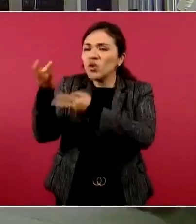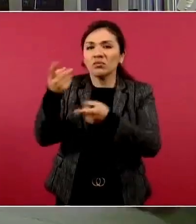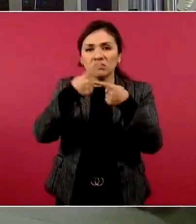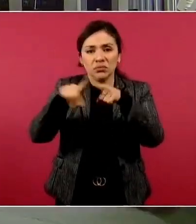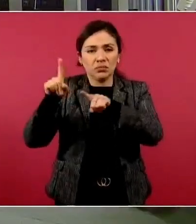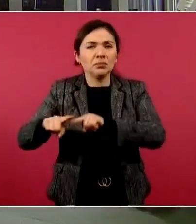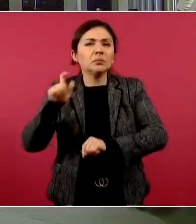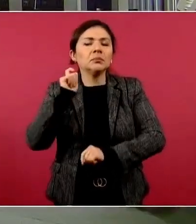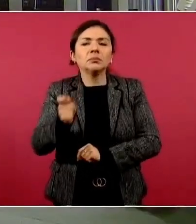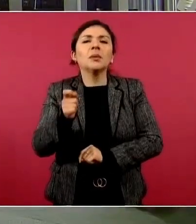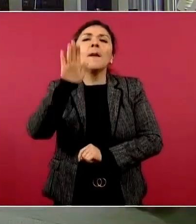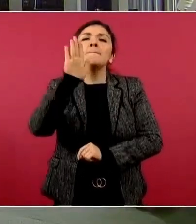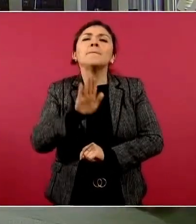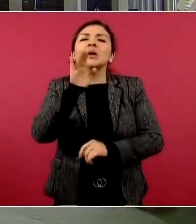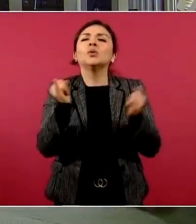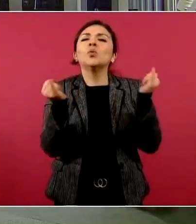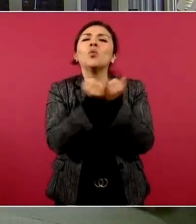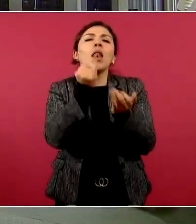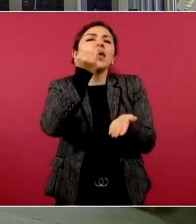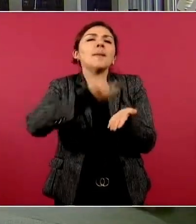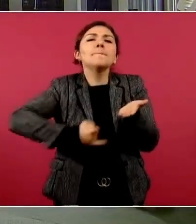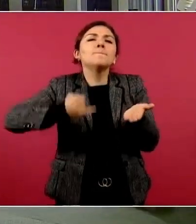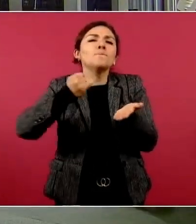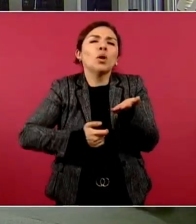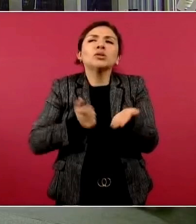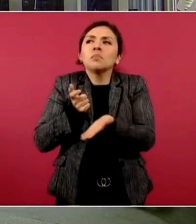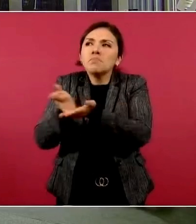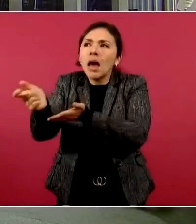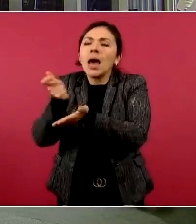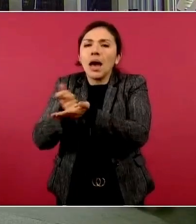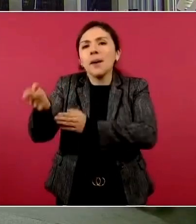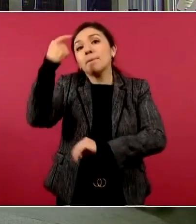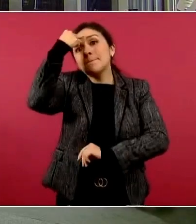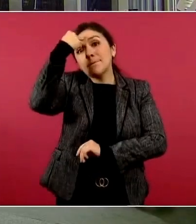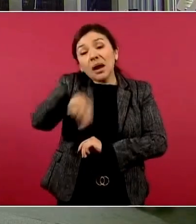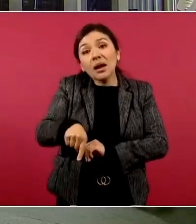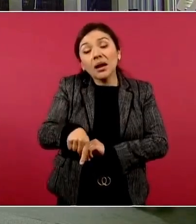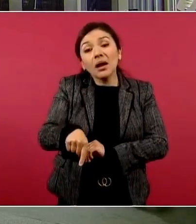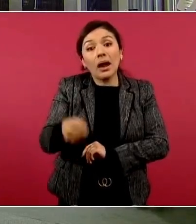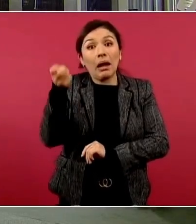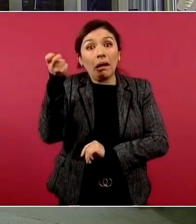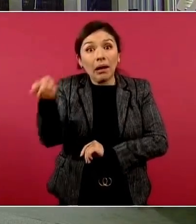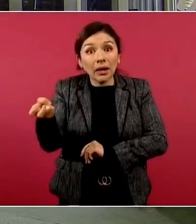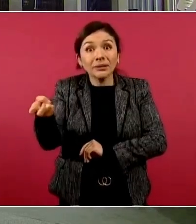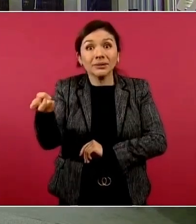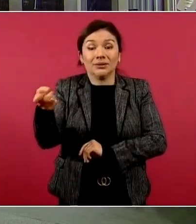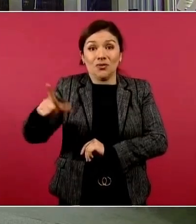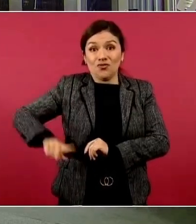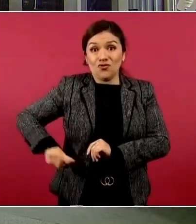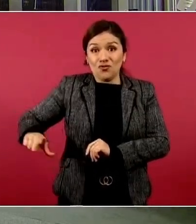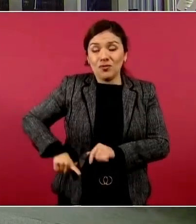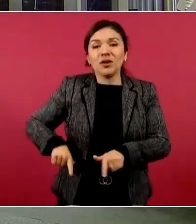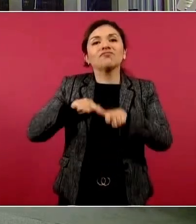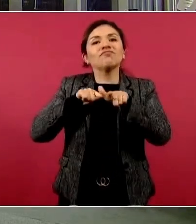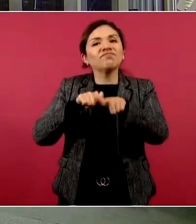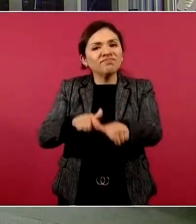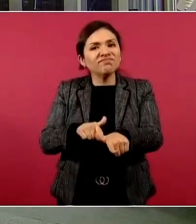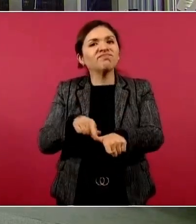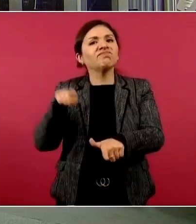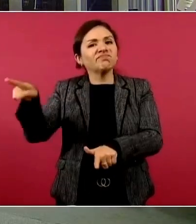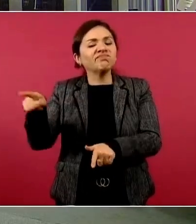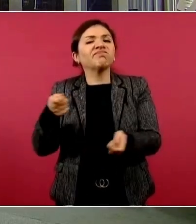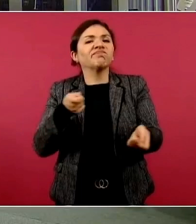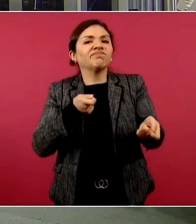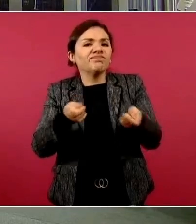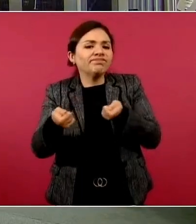es una especie de impuestos que pagan para que esa clase gobernante